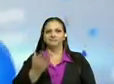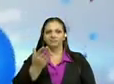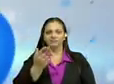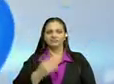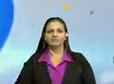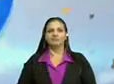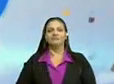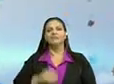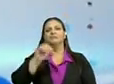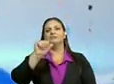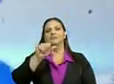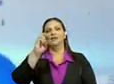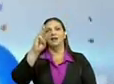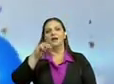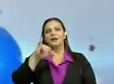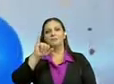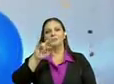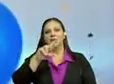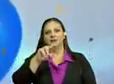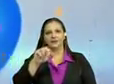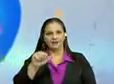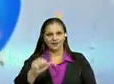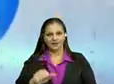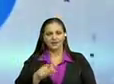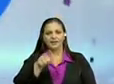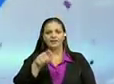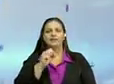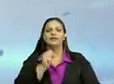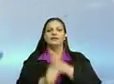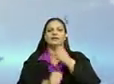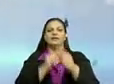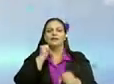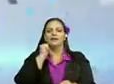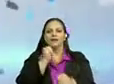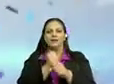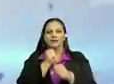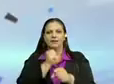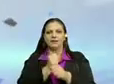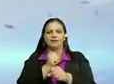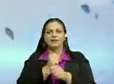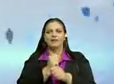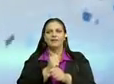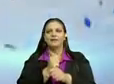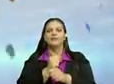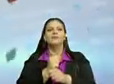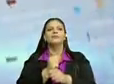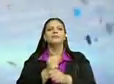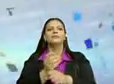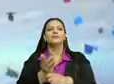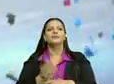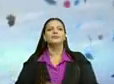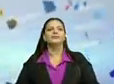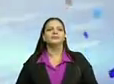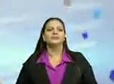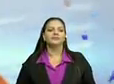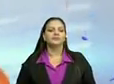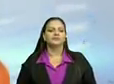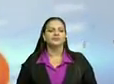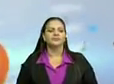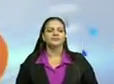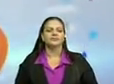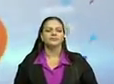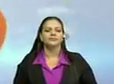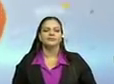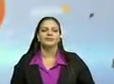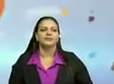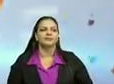y Amira Palacios. Qué linda. Y hoy está cumpliendo casi año porque es el 11. Ya. Pero hoy es viernes, mami. Hoy es viernes, el cuerpo lo sabe. Eso.